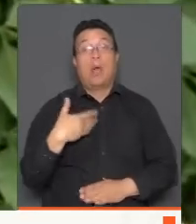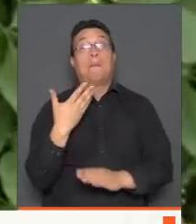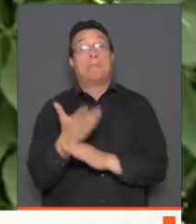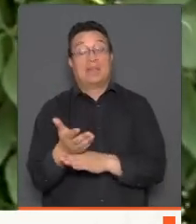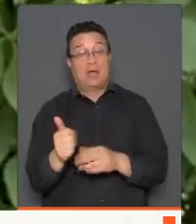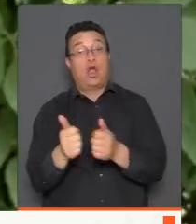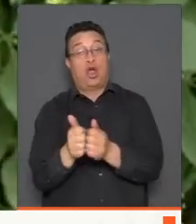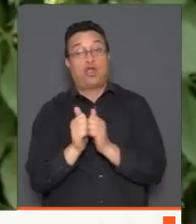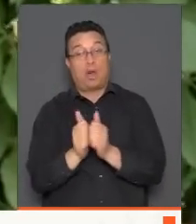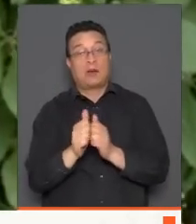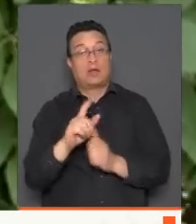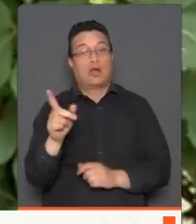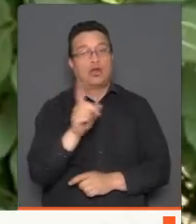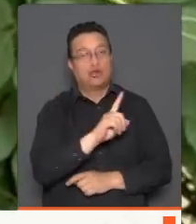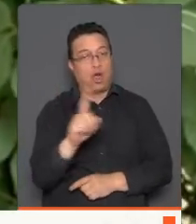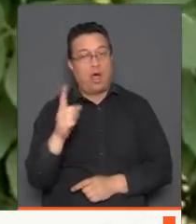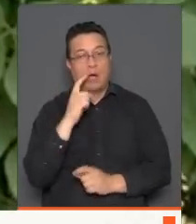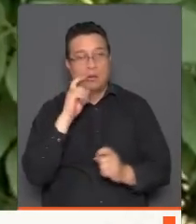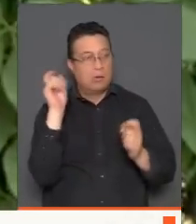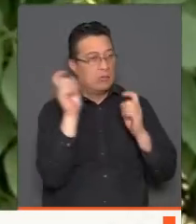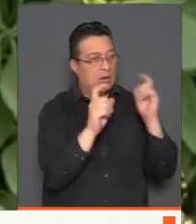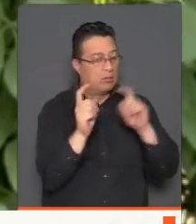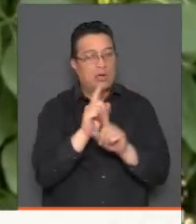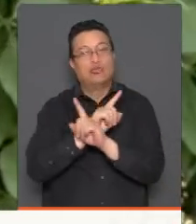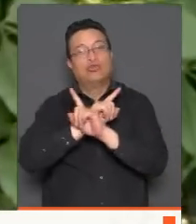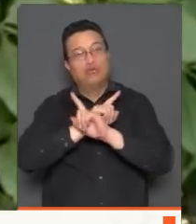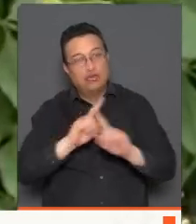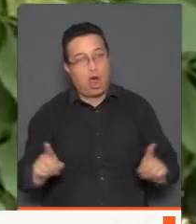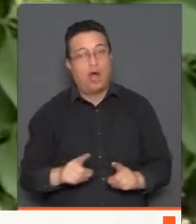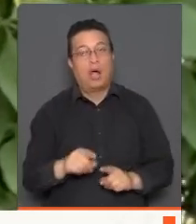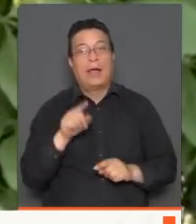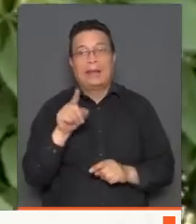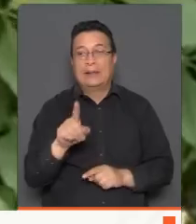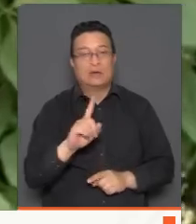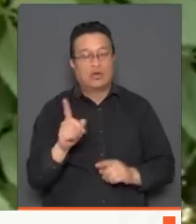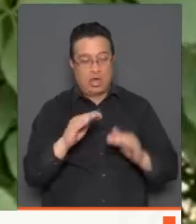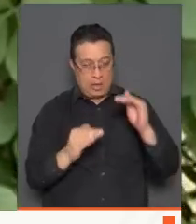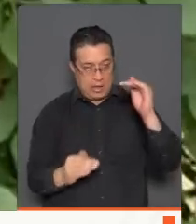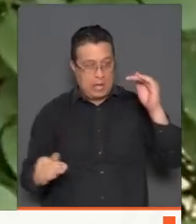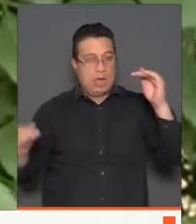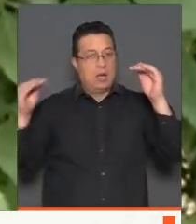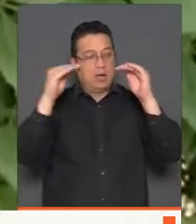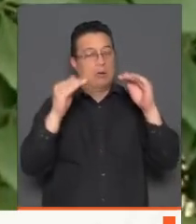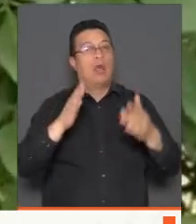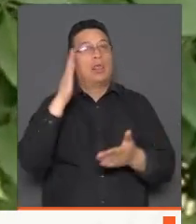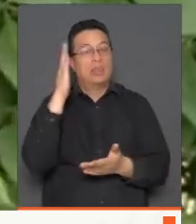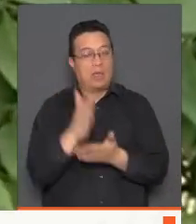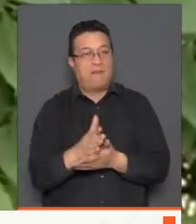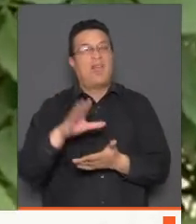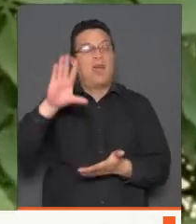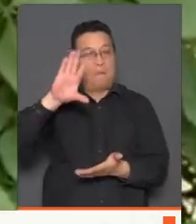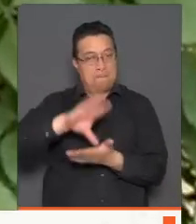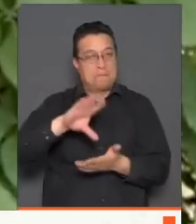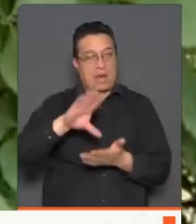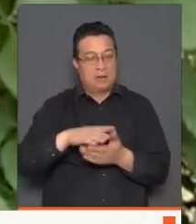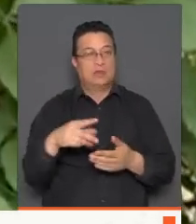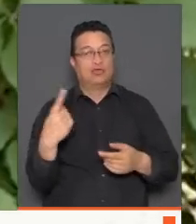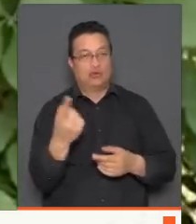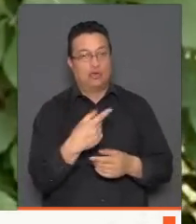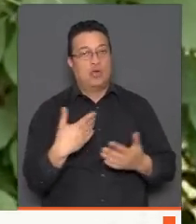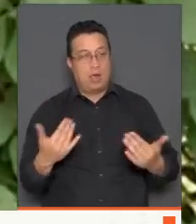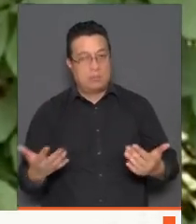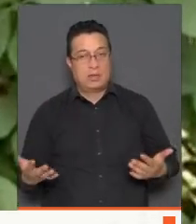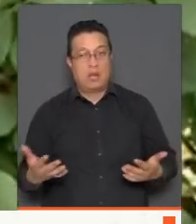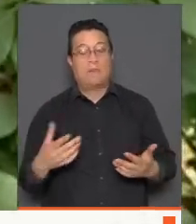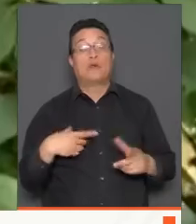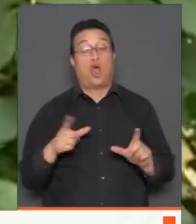que no se insulten en la Cámara, porque eso no está a la altura de lo que el país espera de nosotros. La Comisión